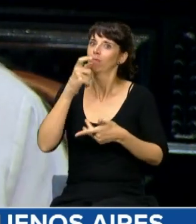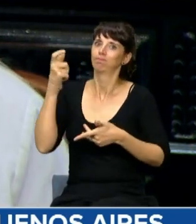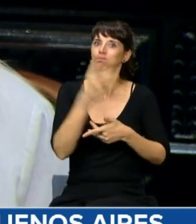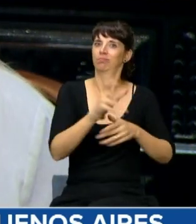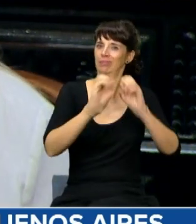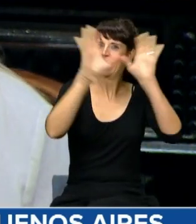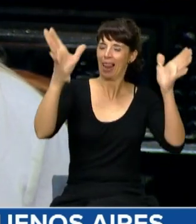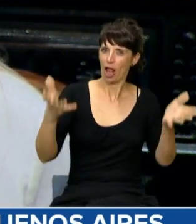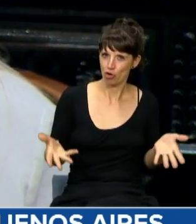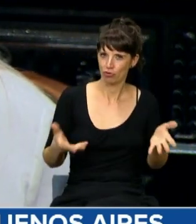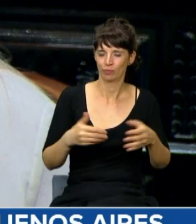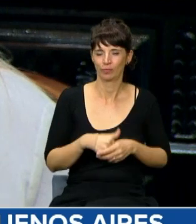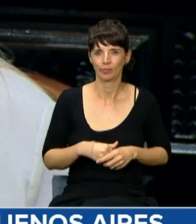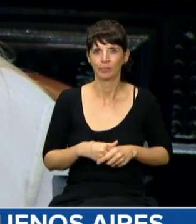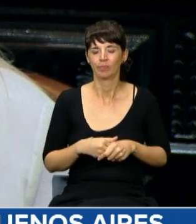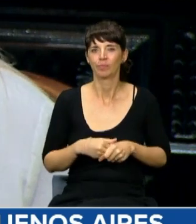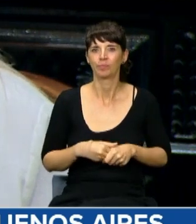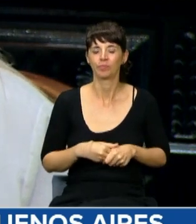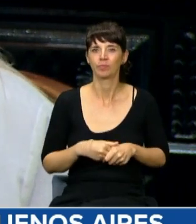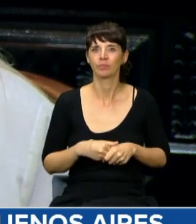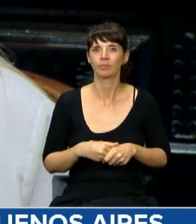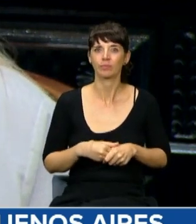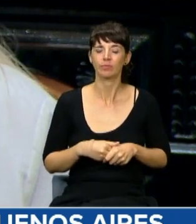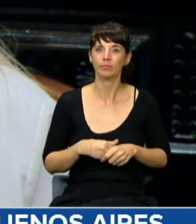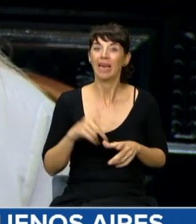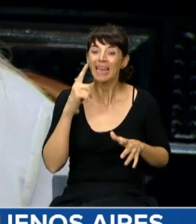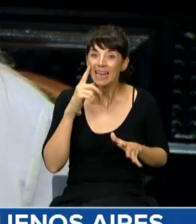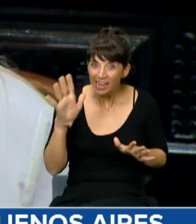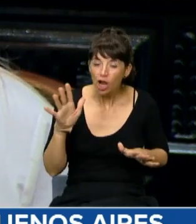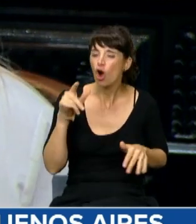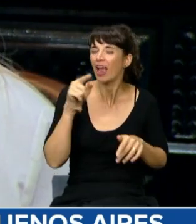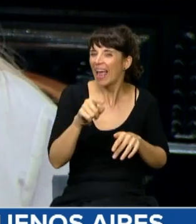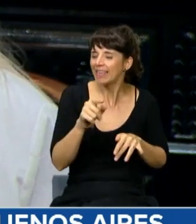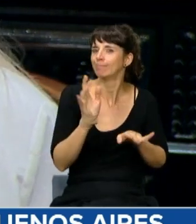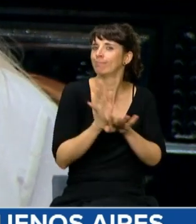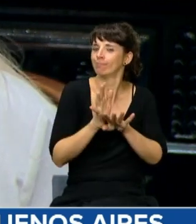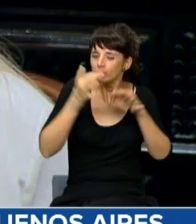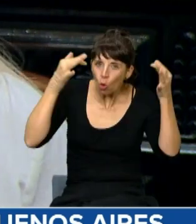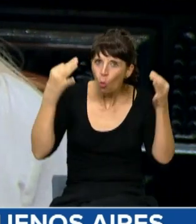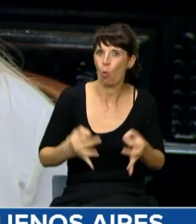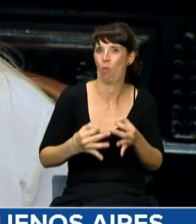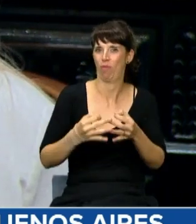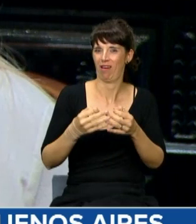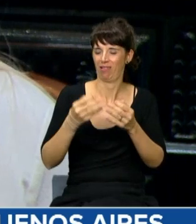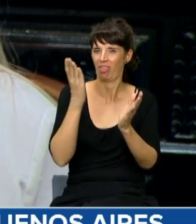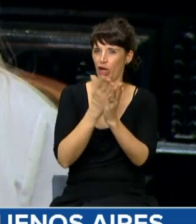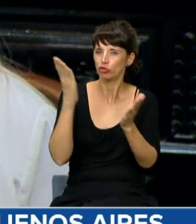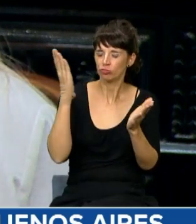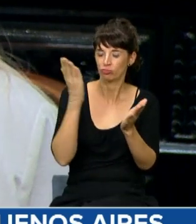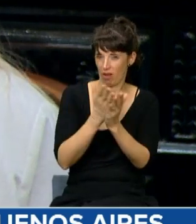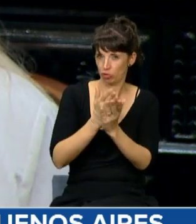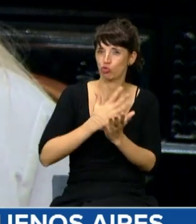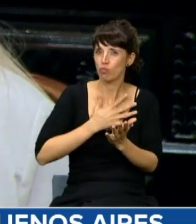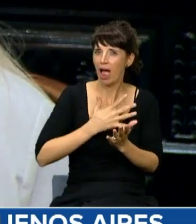manifestado antes de ahora. Creo que ese compromiso con los derechos humanos nos